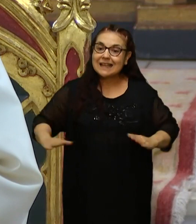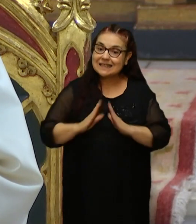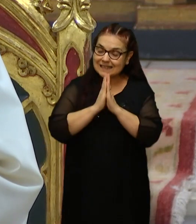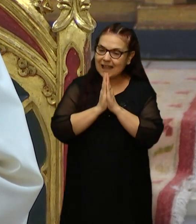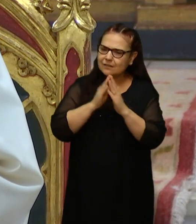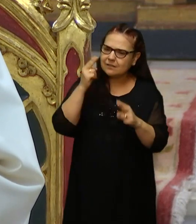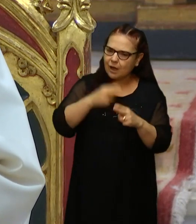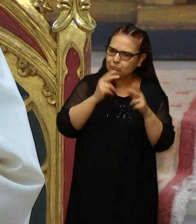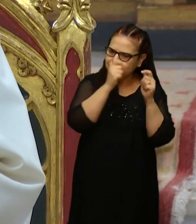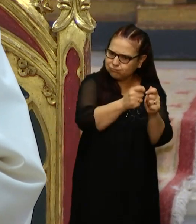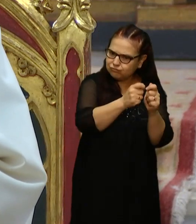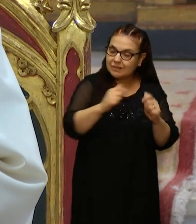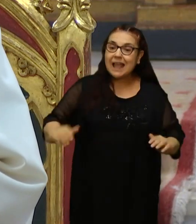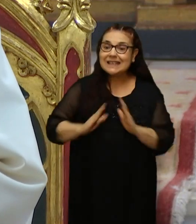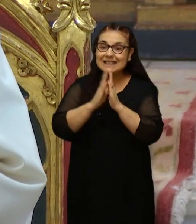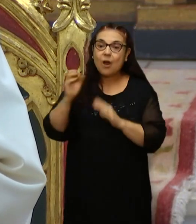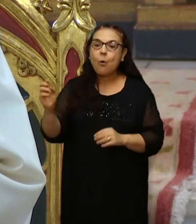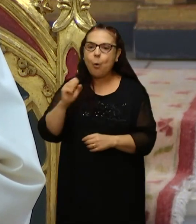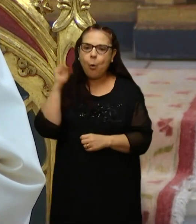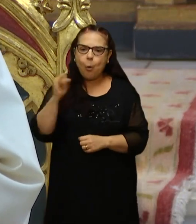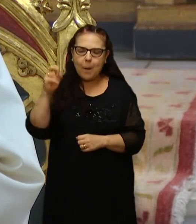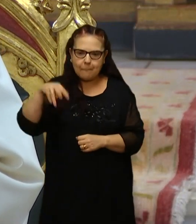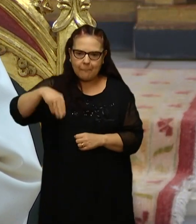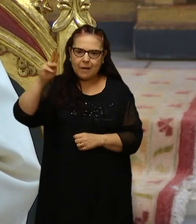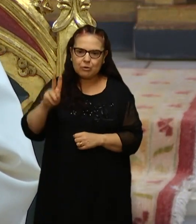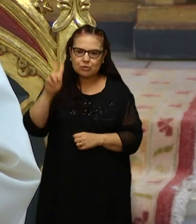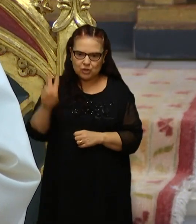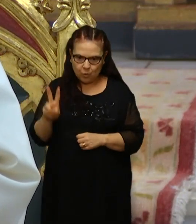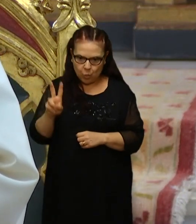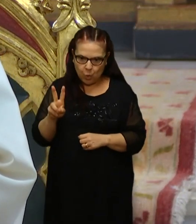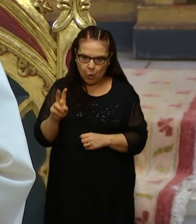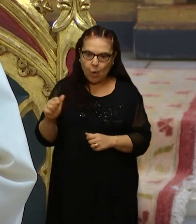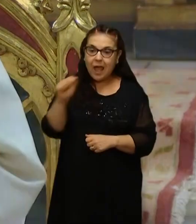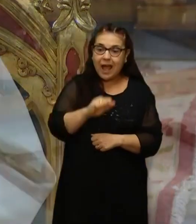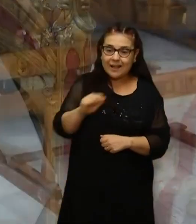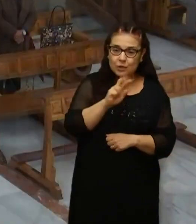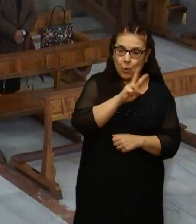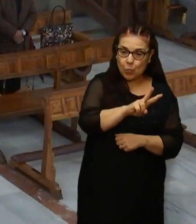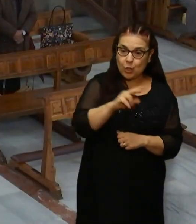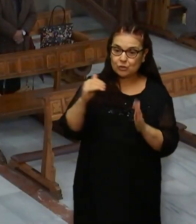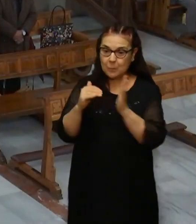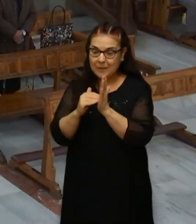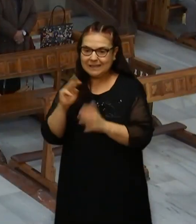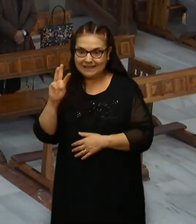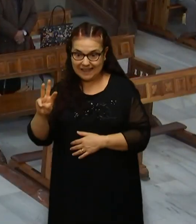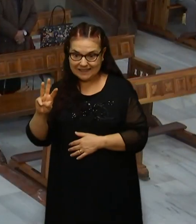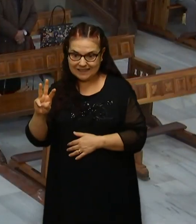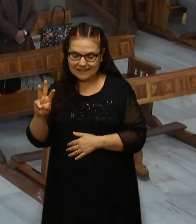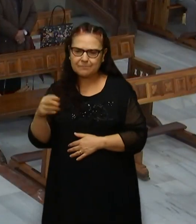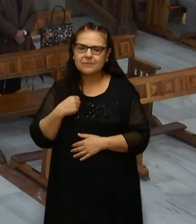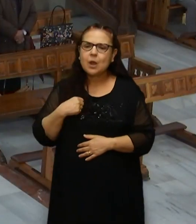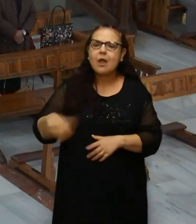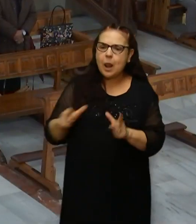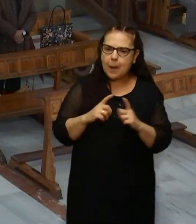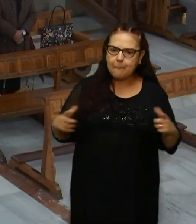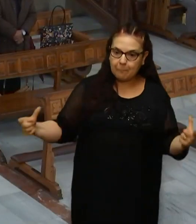Pablo II en el 2003 aquí en Madrid, en la Plaza de Colón.